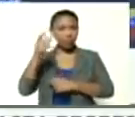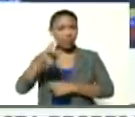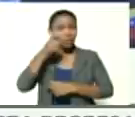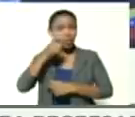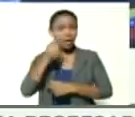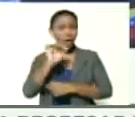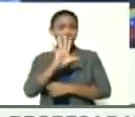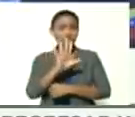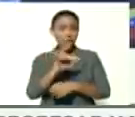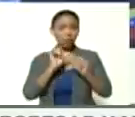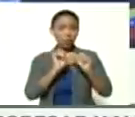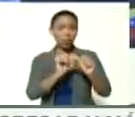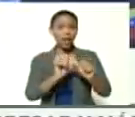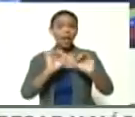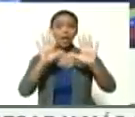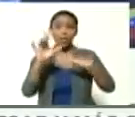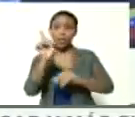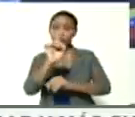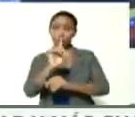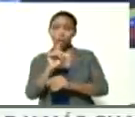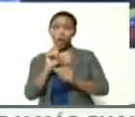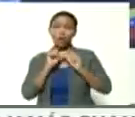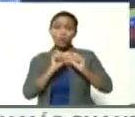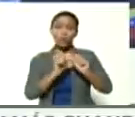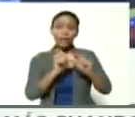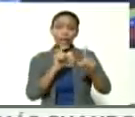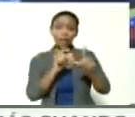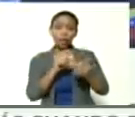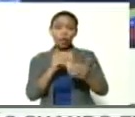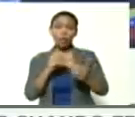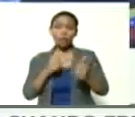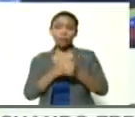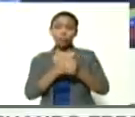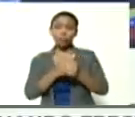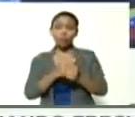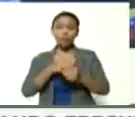5 permanentes y los 10 no permanentes, presiden